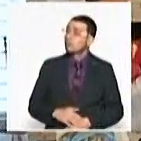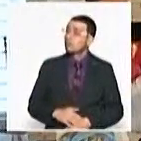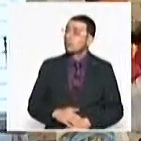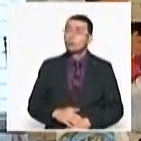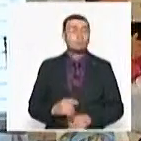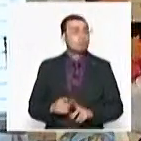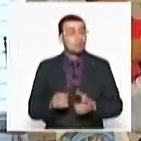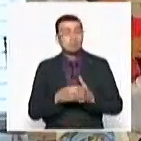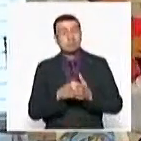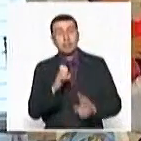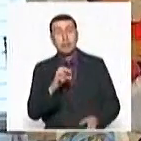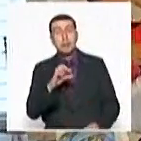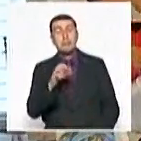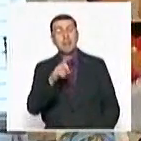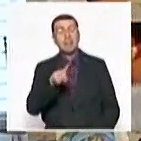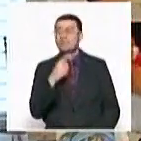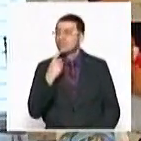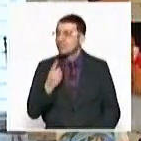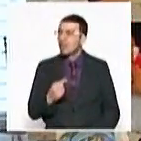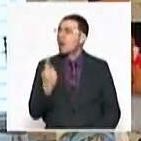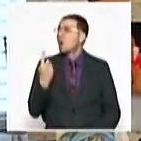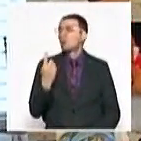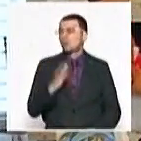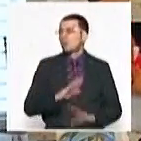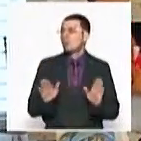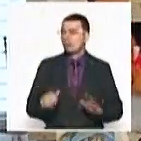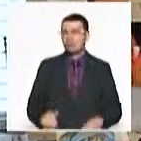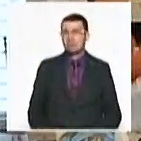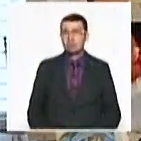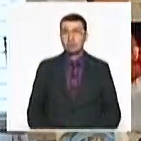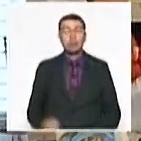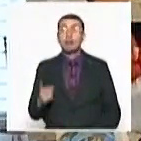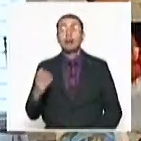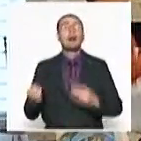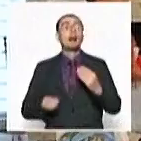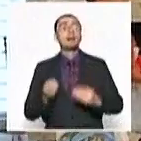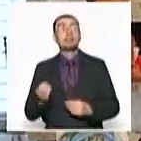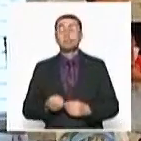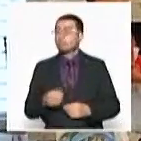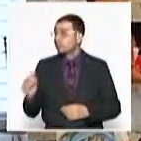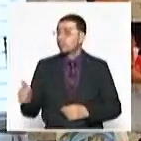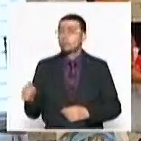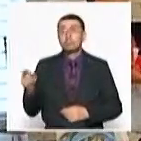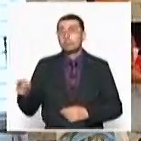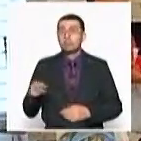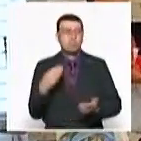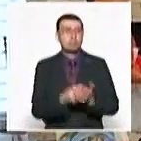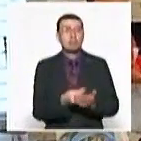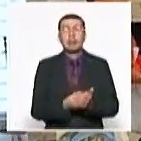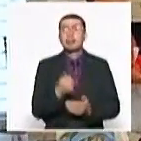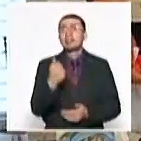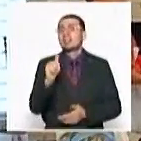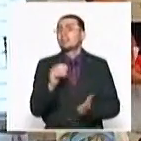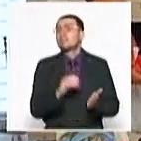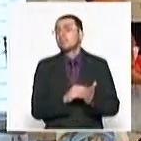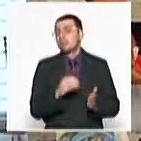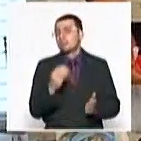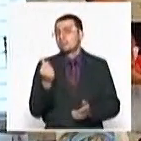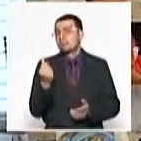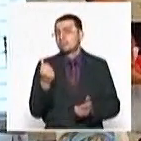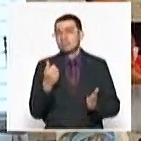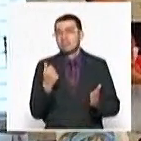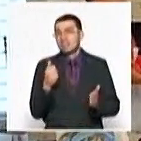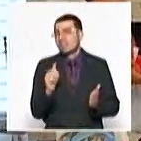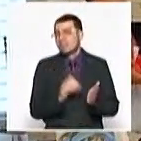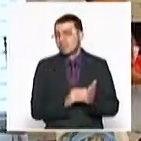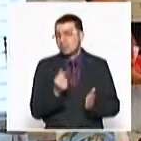en la EPS dicen, por eso, no, sáquelo con entonces, uno. Entonces, ¿la gente cómo hace? Le toca a mutuo propio, es un examen que vale 10.000 pesos. Repitan